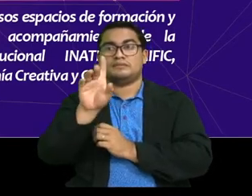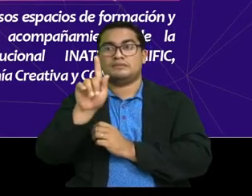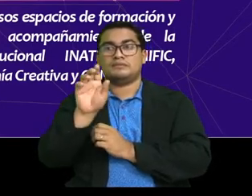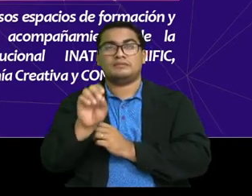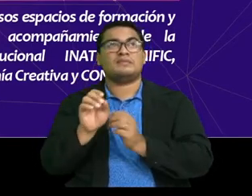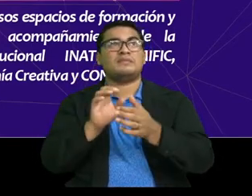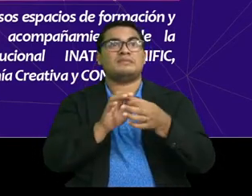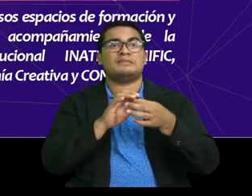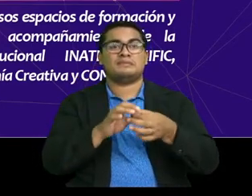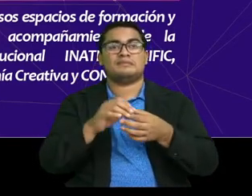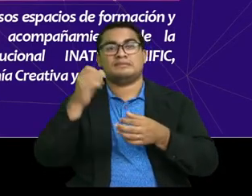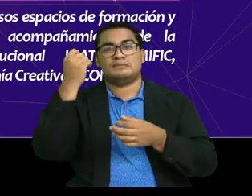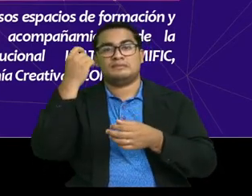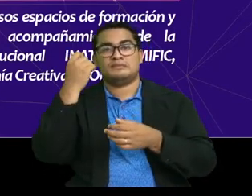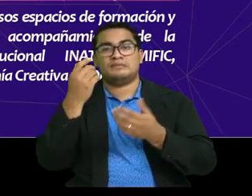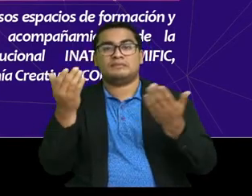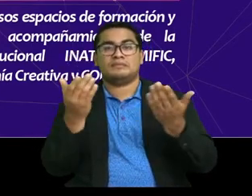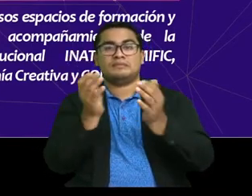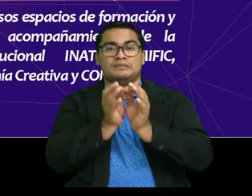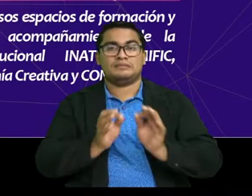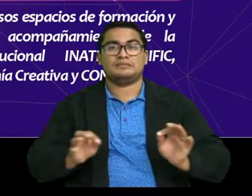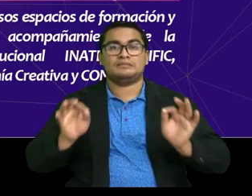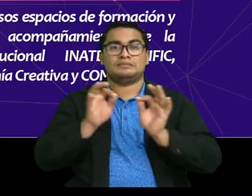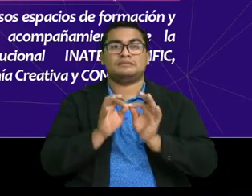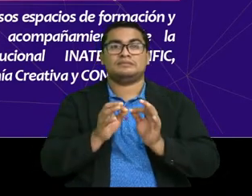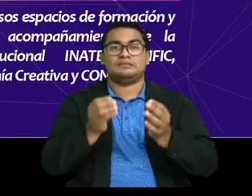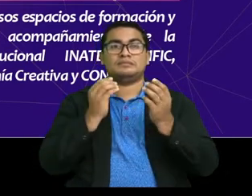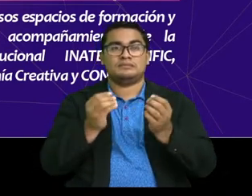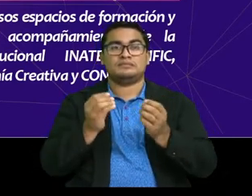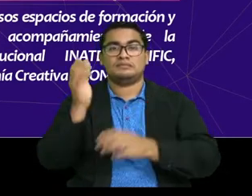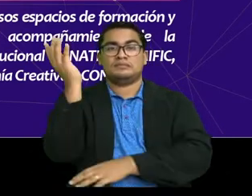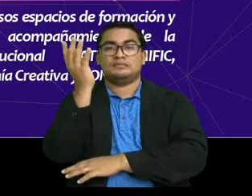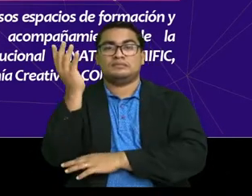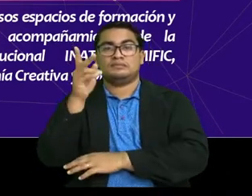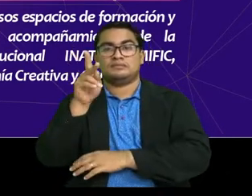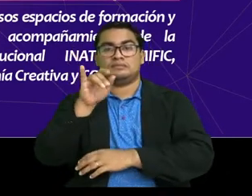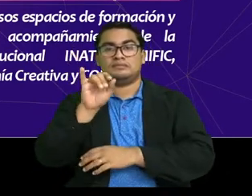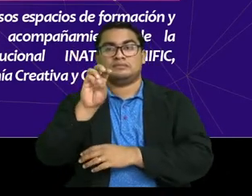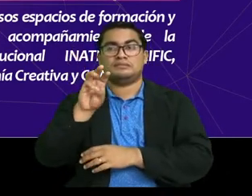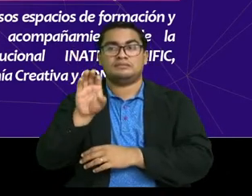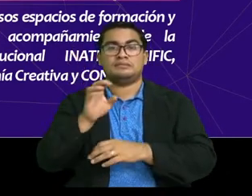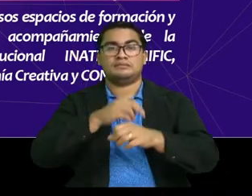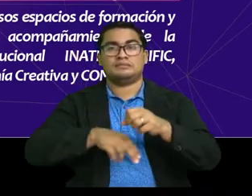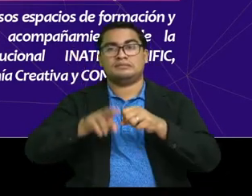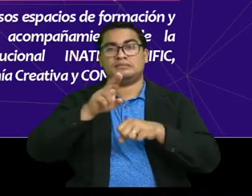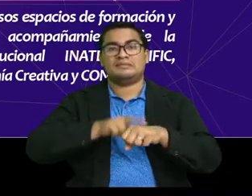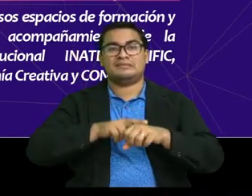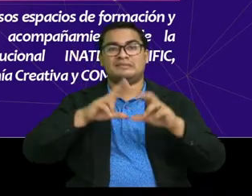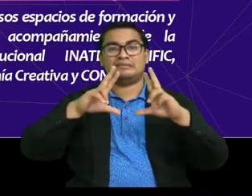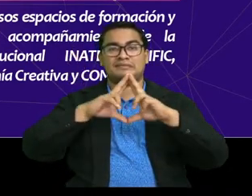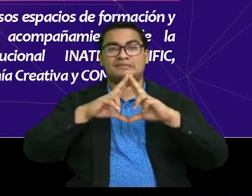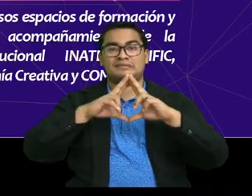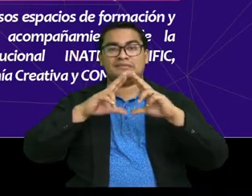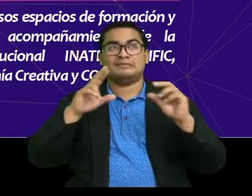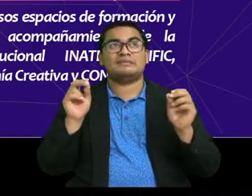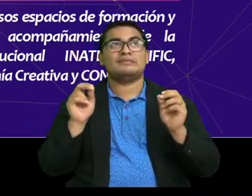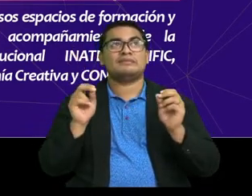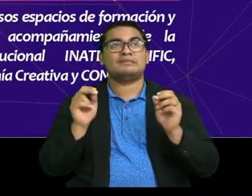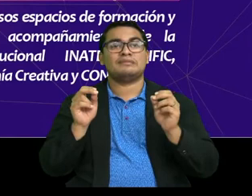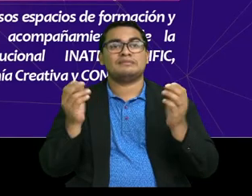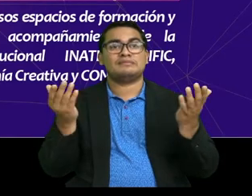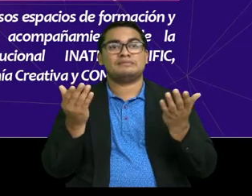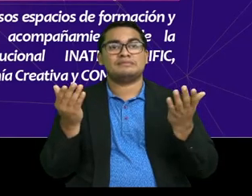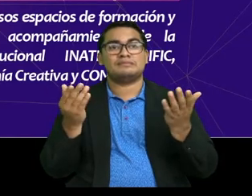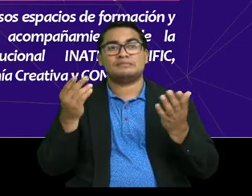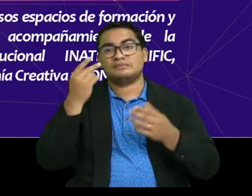Humberto, entender un poquito la importancia de Expo Pyme en el ámbito nacional, a priori de parecer muy